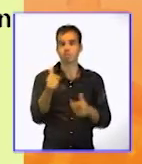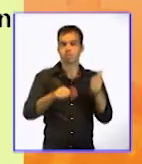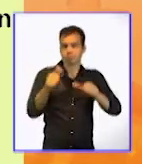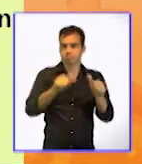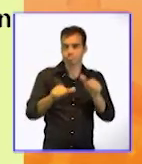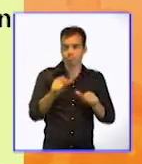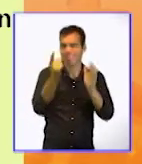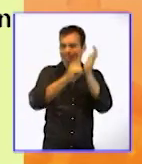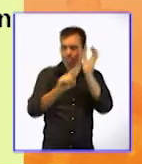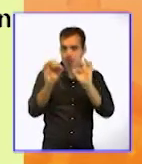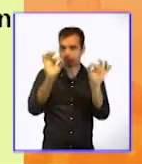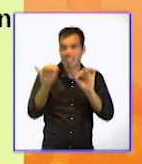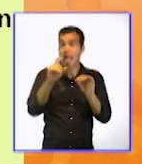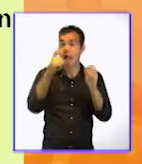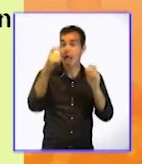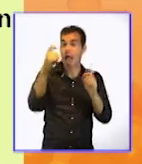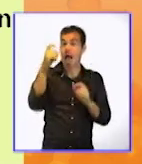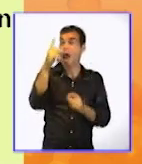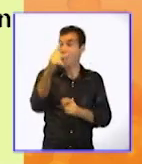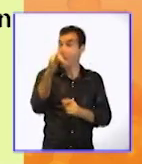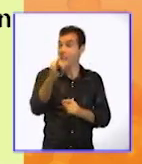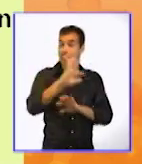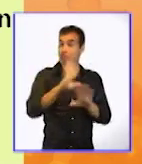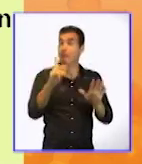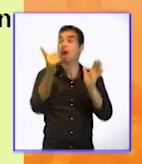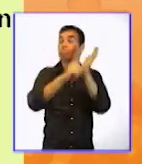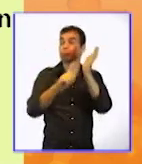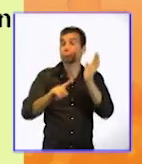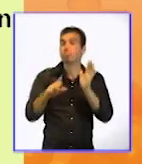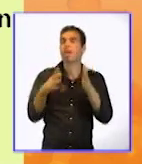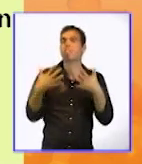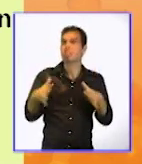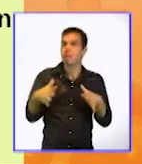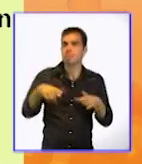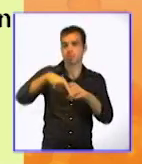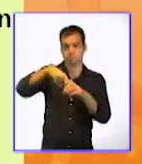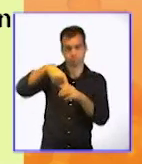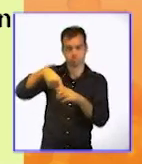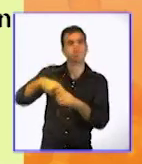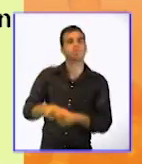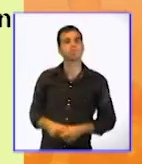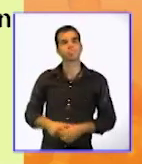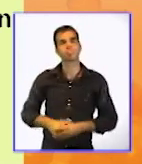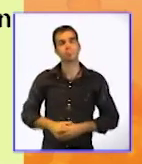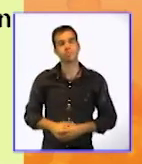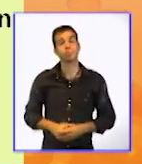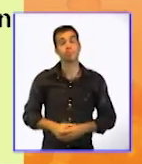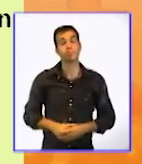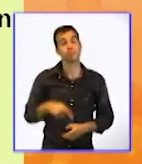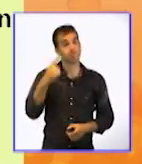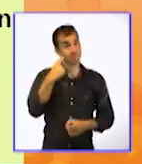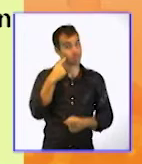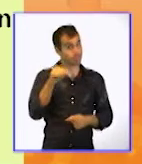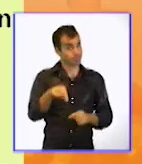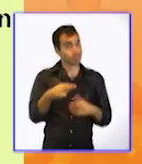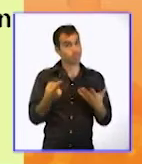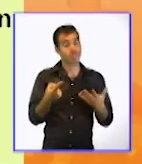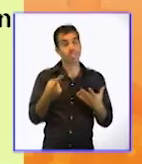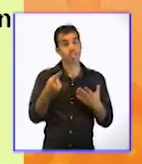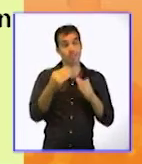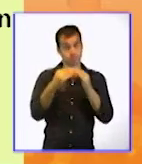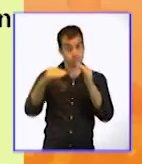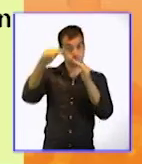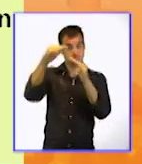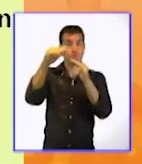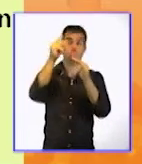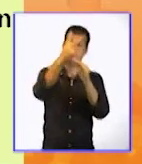débiles y solubles. Solamente la KI se escribe para los electrolitos débiles y solubles. Recordar los coeficientes que irían elevados al